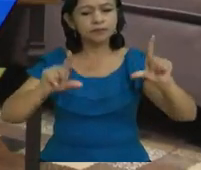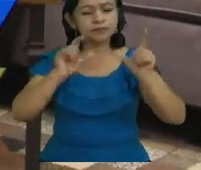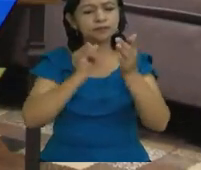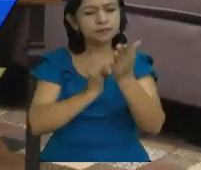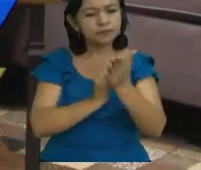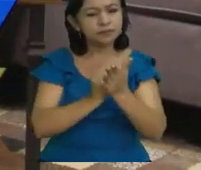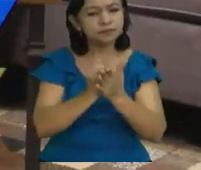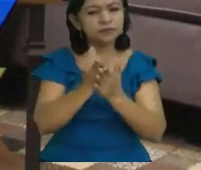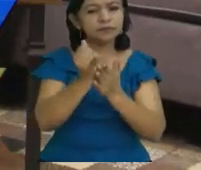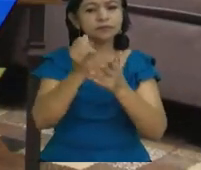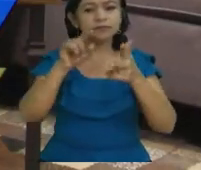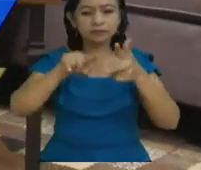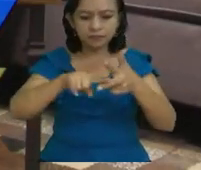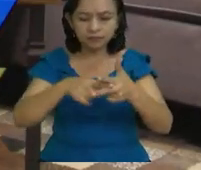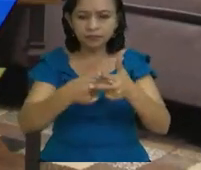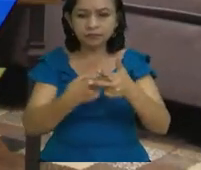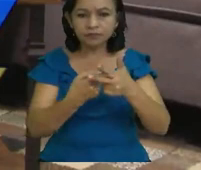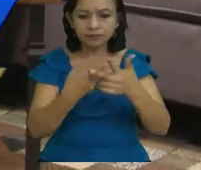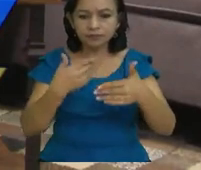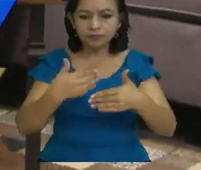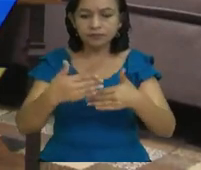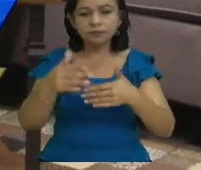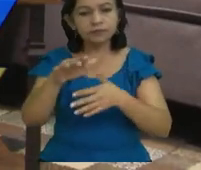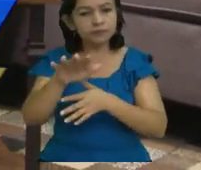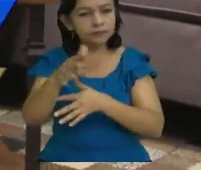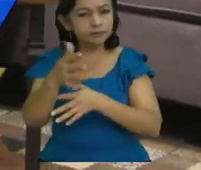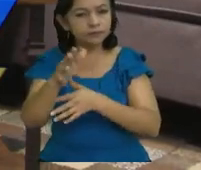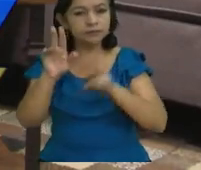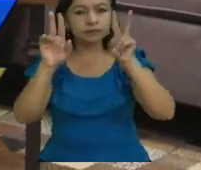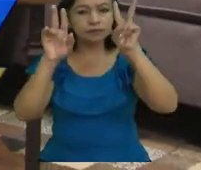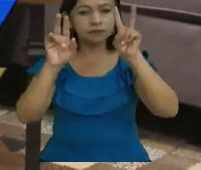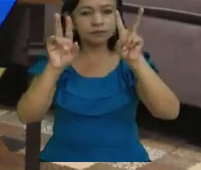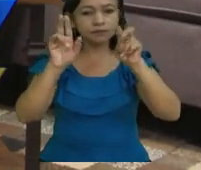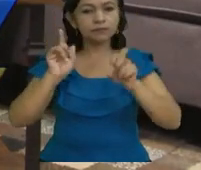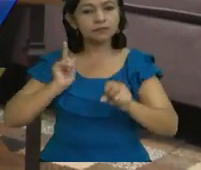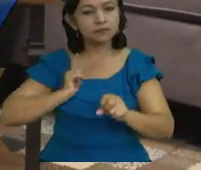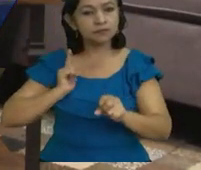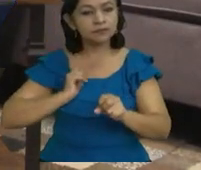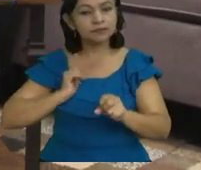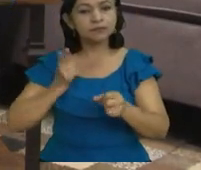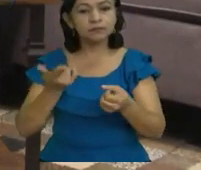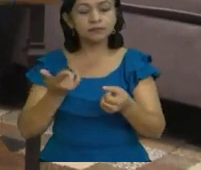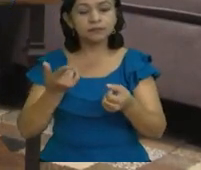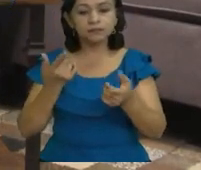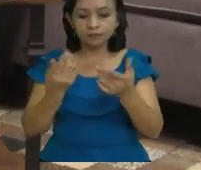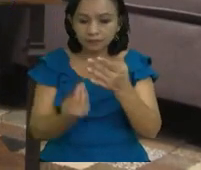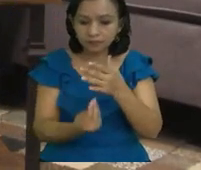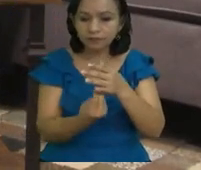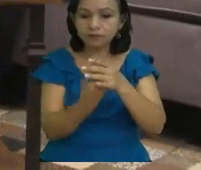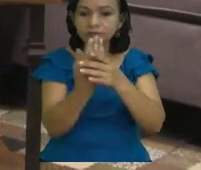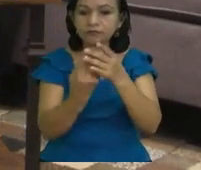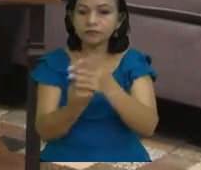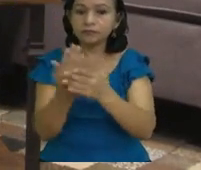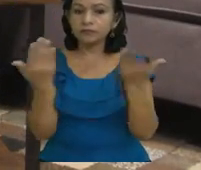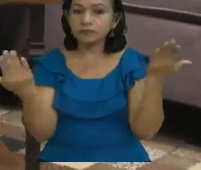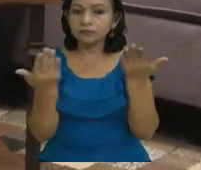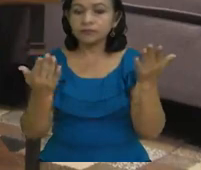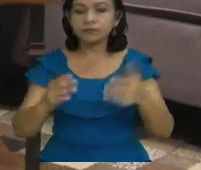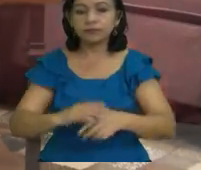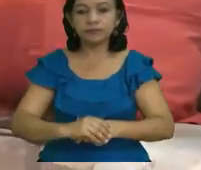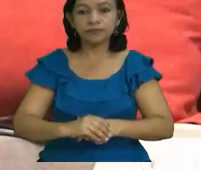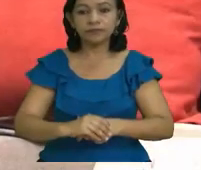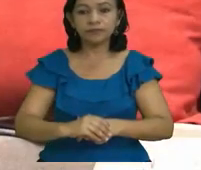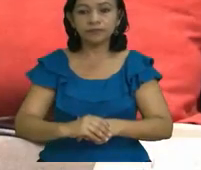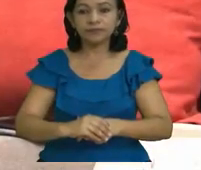principio, para que nuestra audiencia entienda más o menos la perspectiva y el alcance que tienen dentro del aumento de la producción agrícola nicaragüense? Claro que sí, mucho